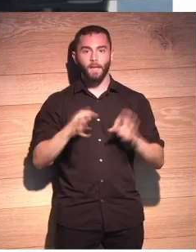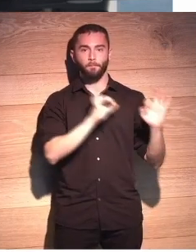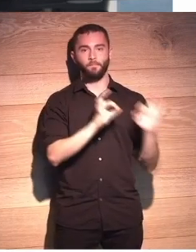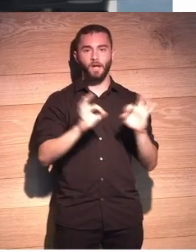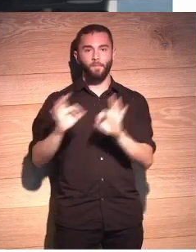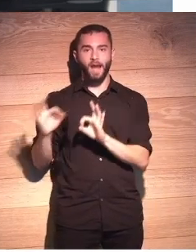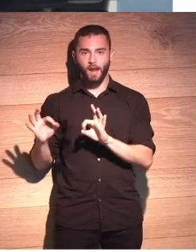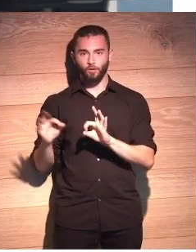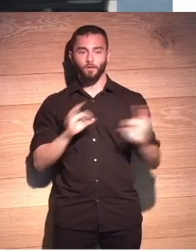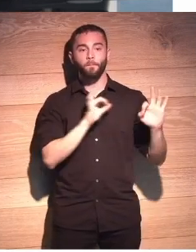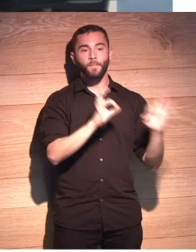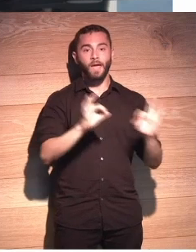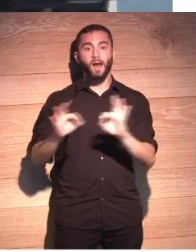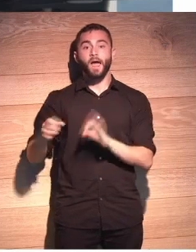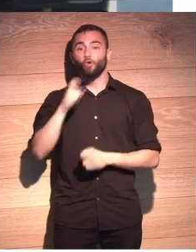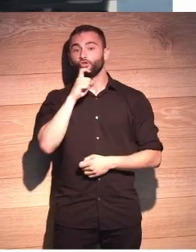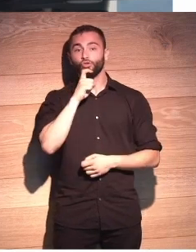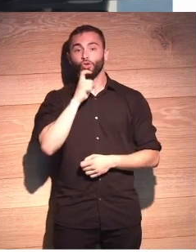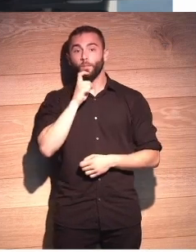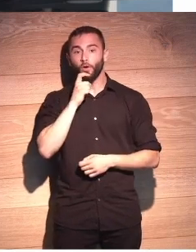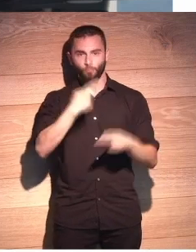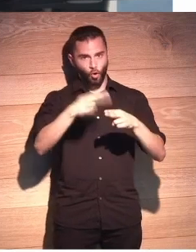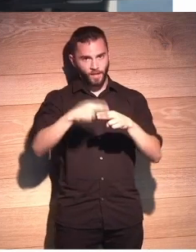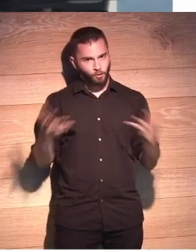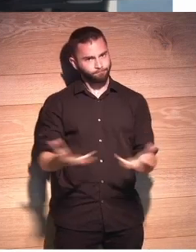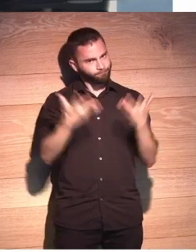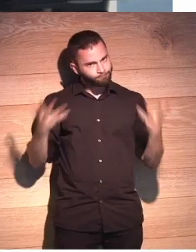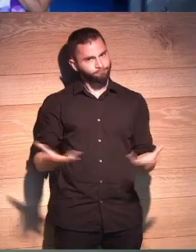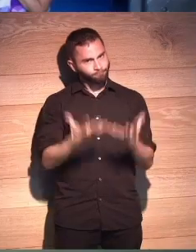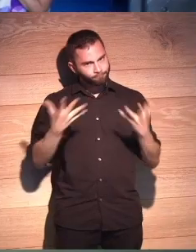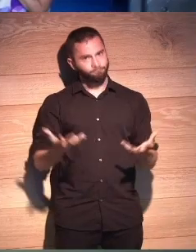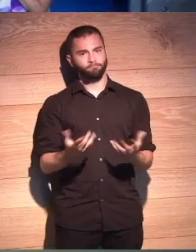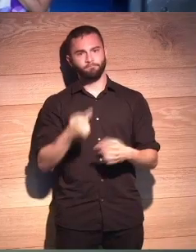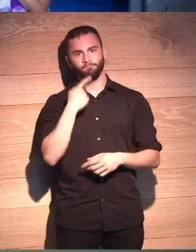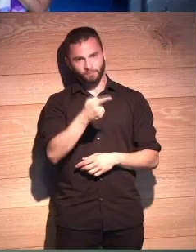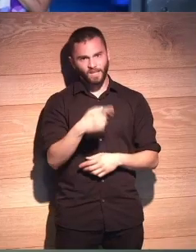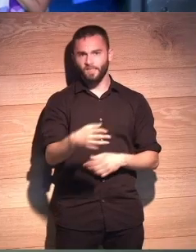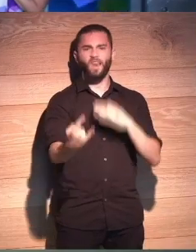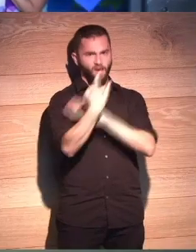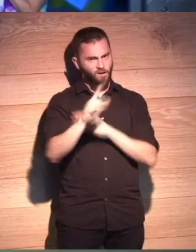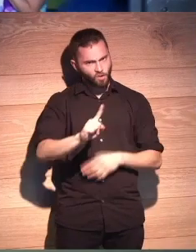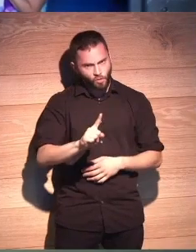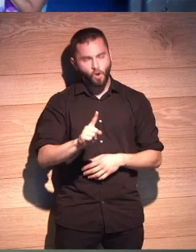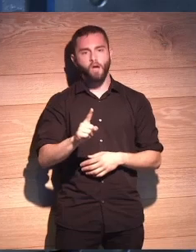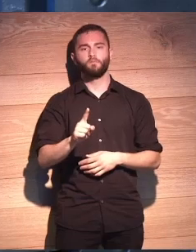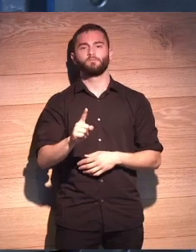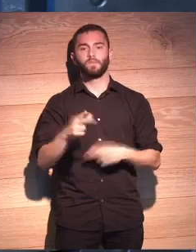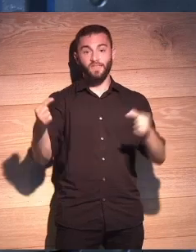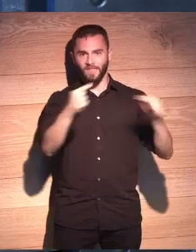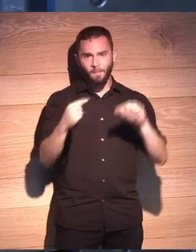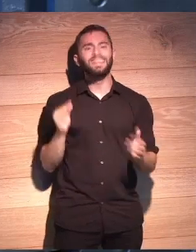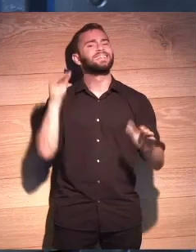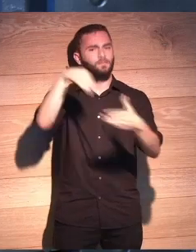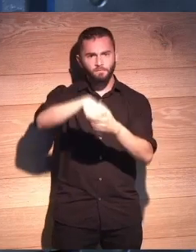nos preparamos? Pues poniéndole las pilas a los políticos, diciéndoles a los políticos que no nos tomen el pelo, que entren en estos